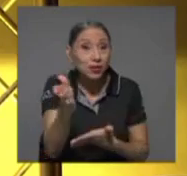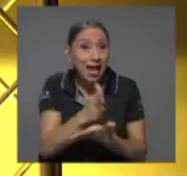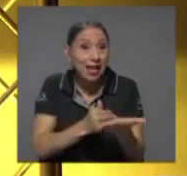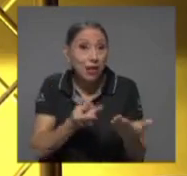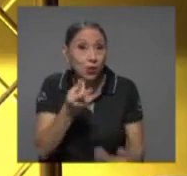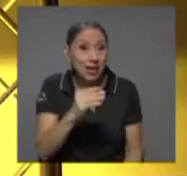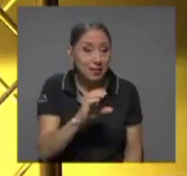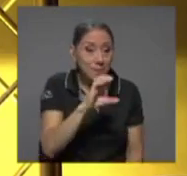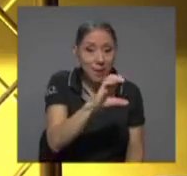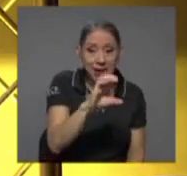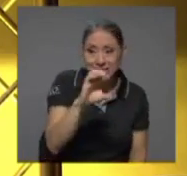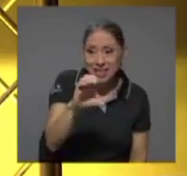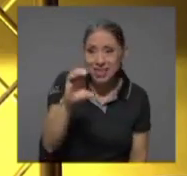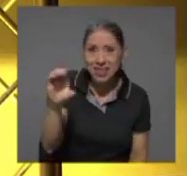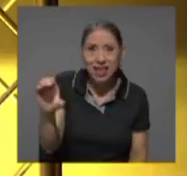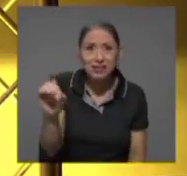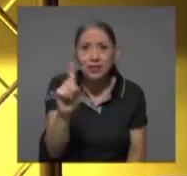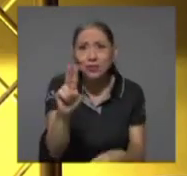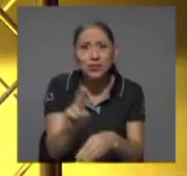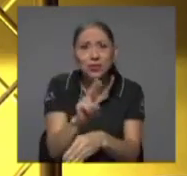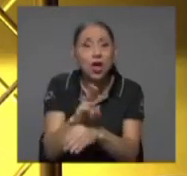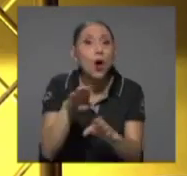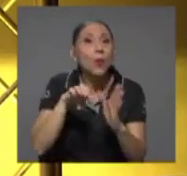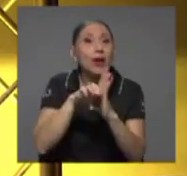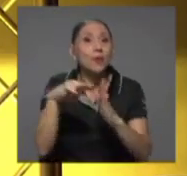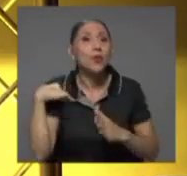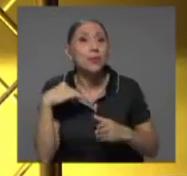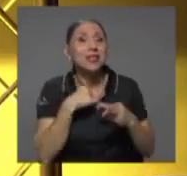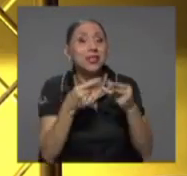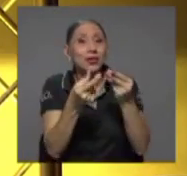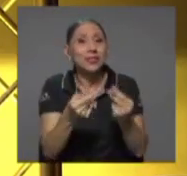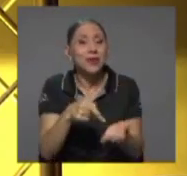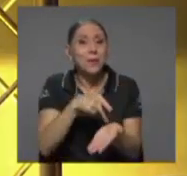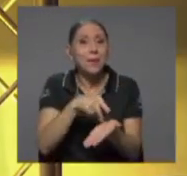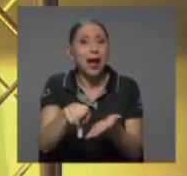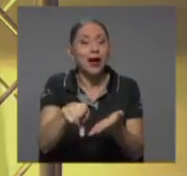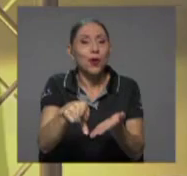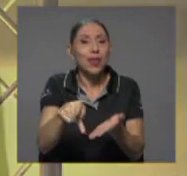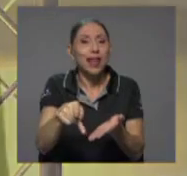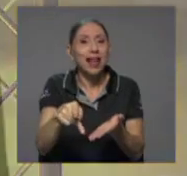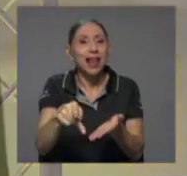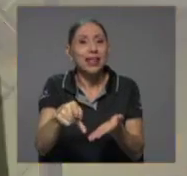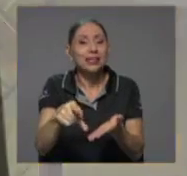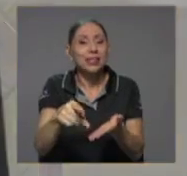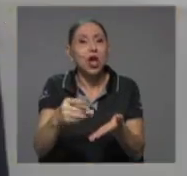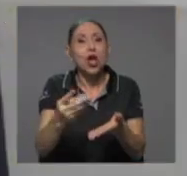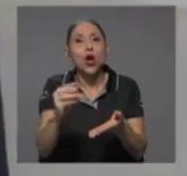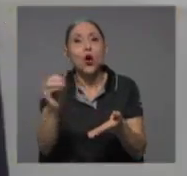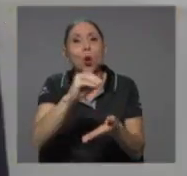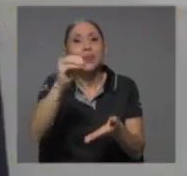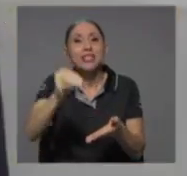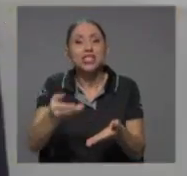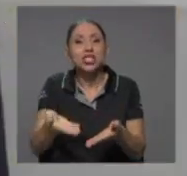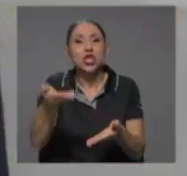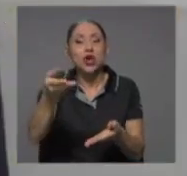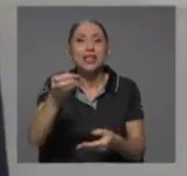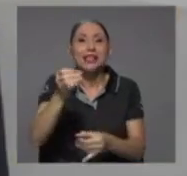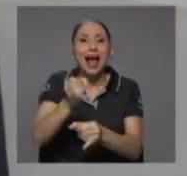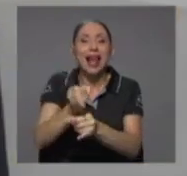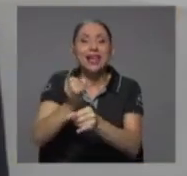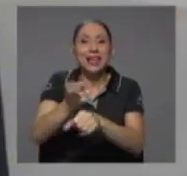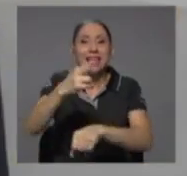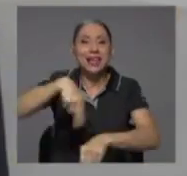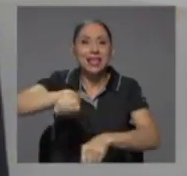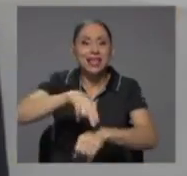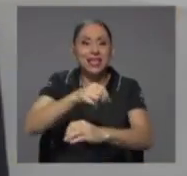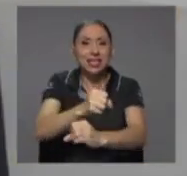encuentran subestimadas, como en el caso del Ministerio de Hacienda, el pago de las comisiones al INSS, o también vemos que algunas